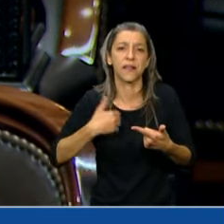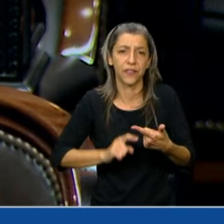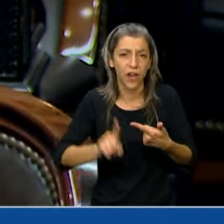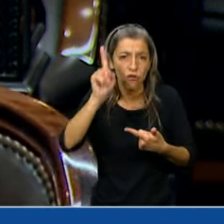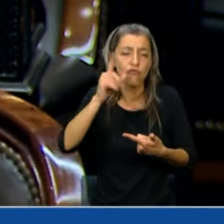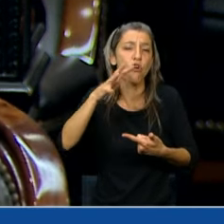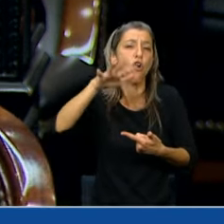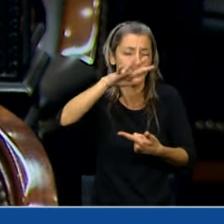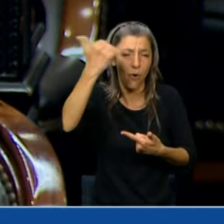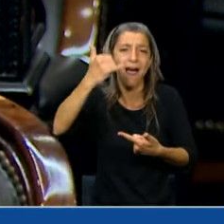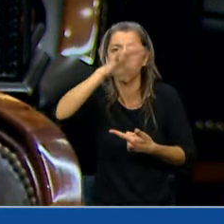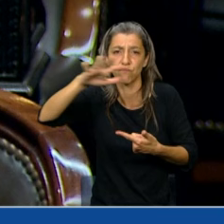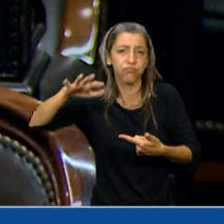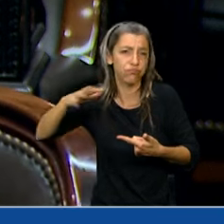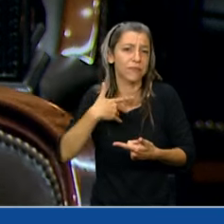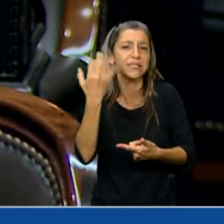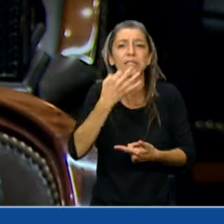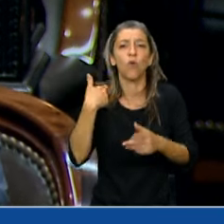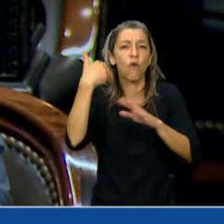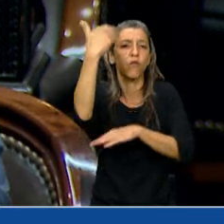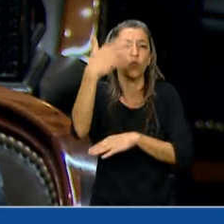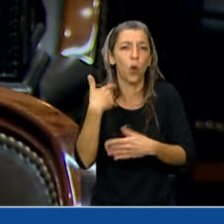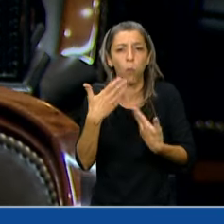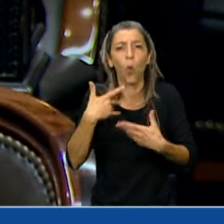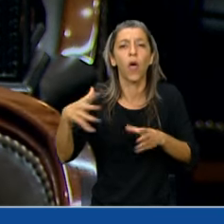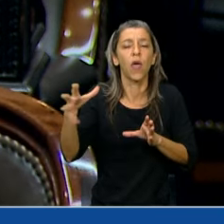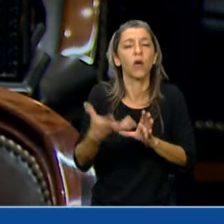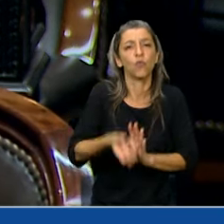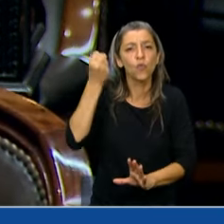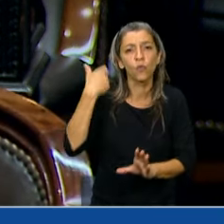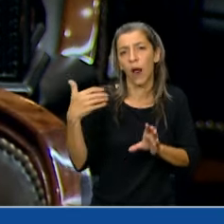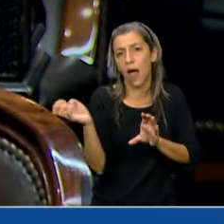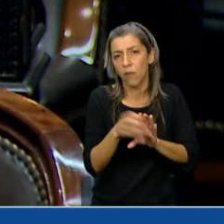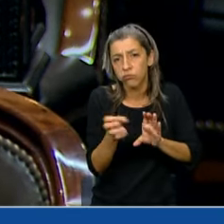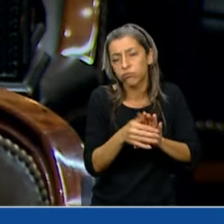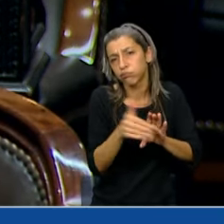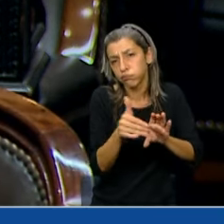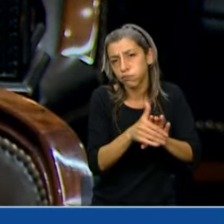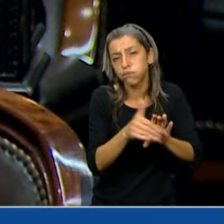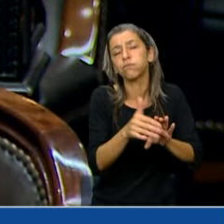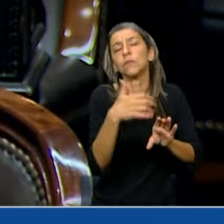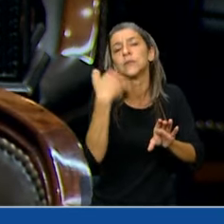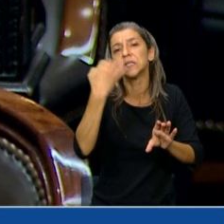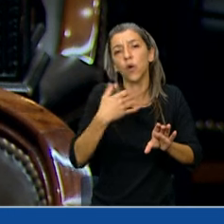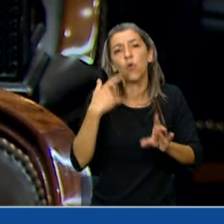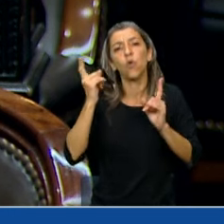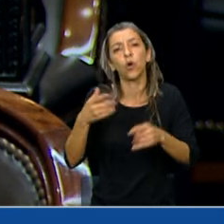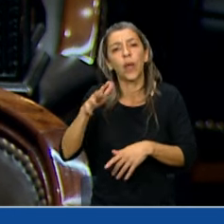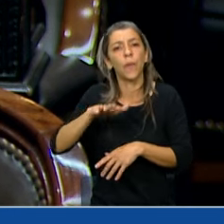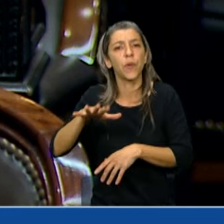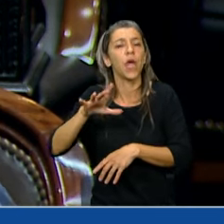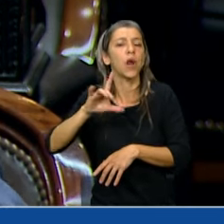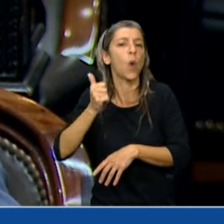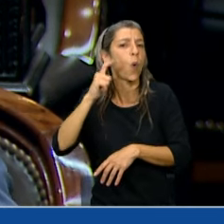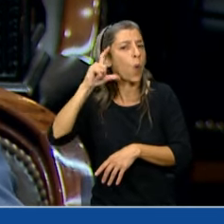reservorios y ojalá que así sea con la exploración del pozo argelich también en la Cuenca del Golfo San Jorge en la